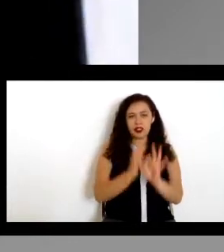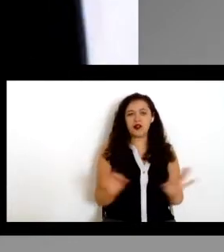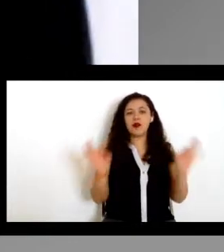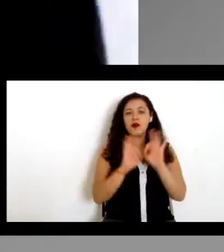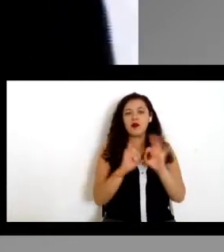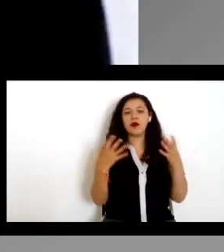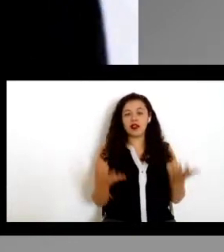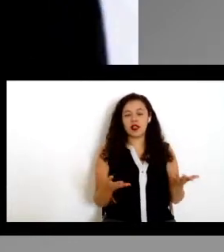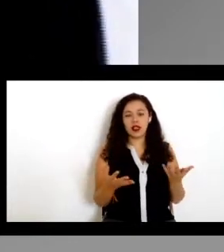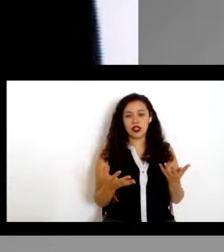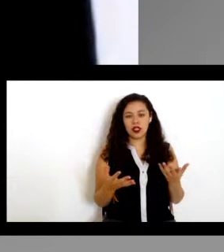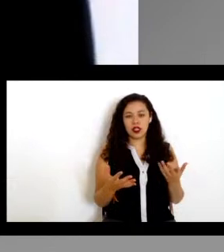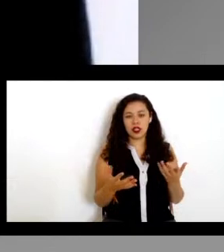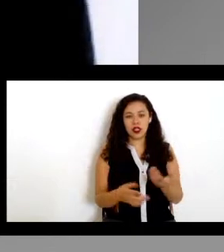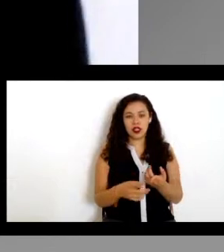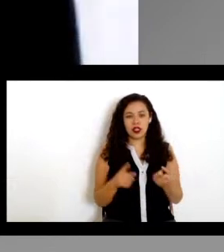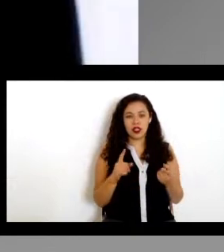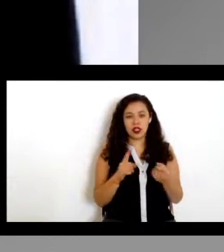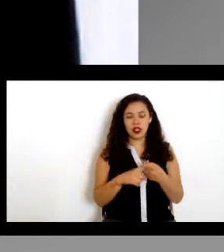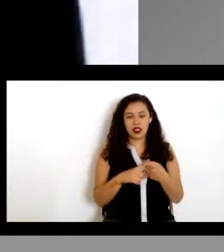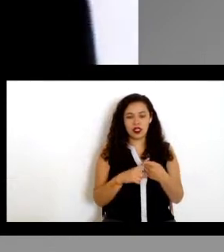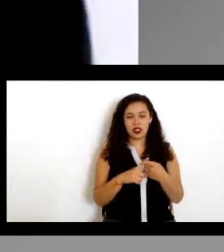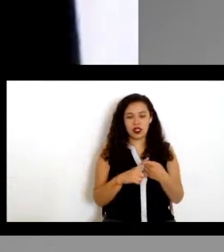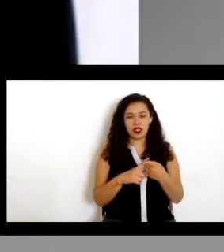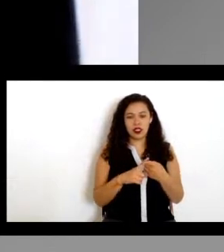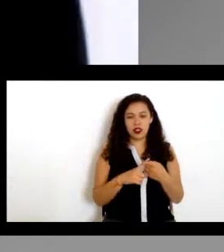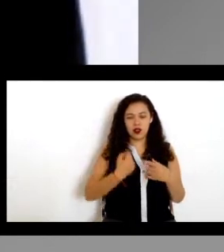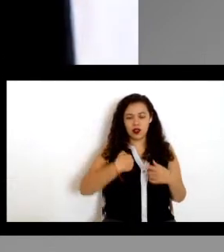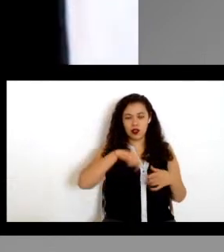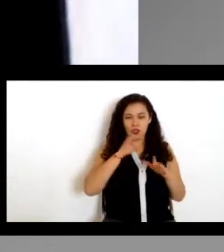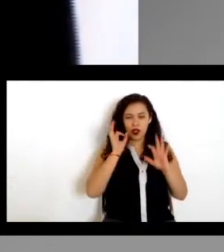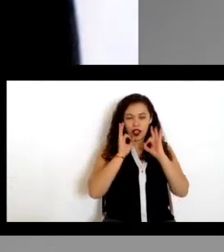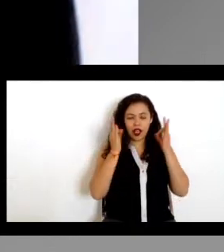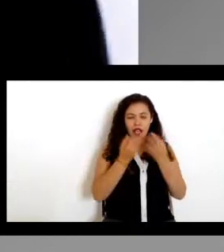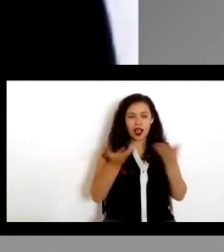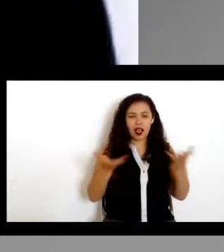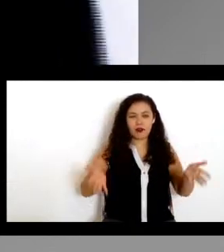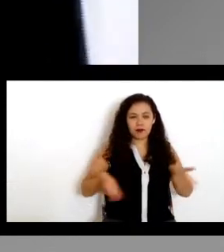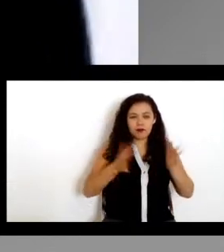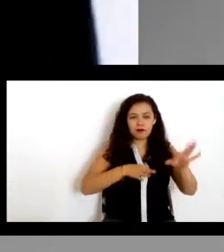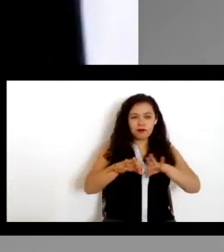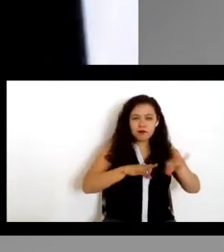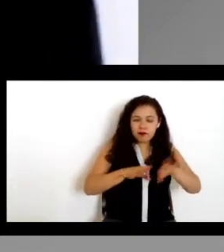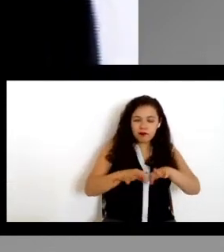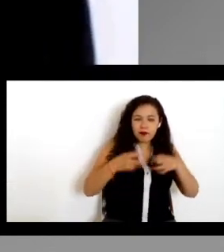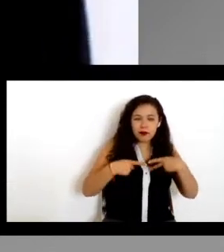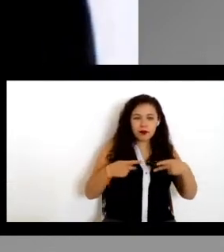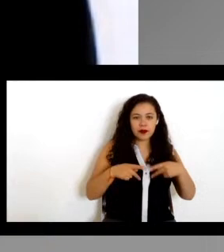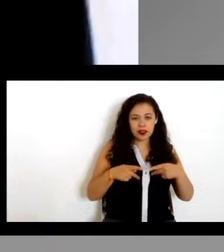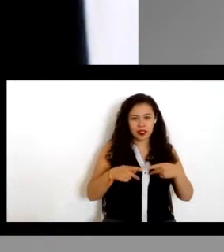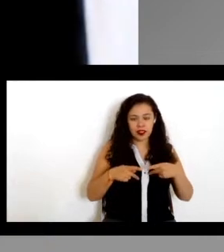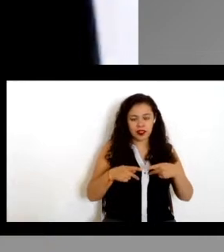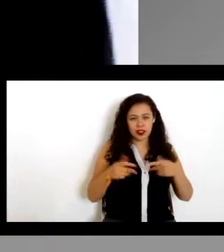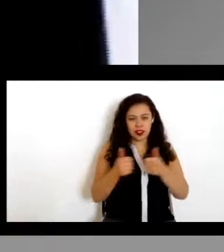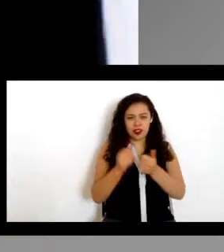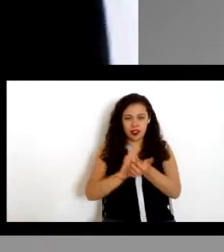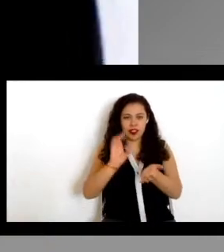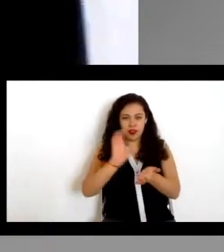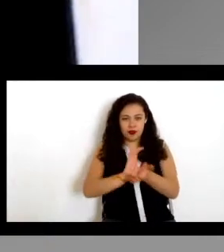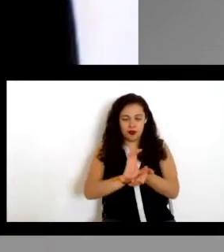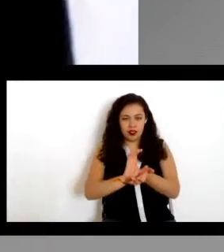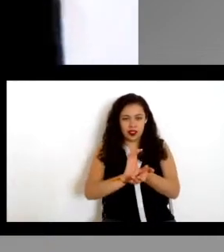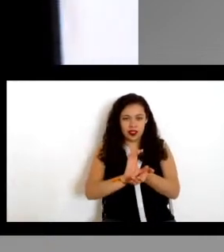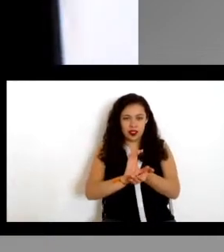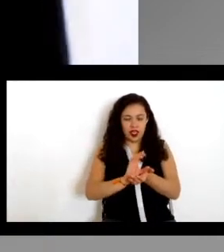veo que podemos promover la inclusión laboral de las personas, la inclusión de las personas con discapacidad en la